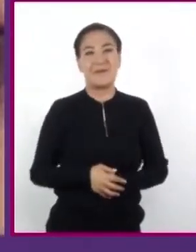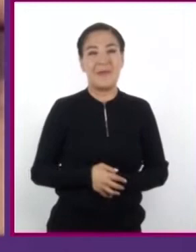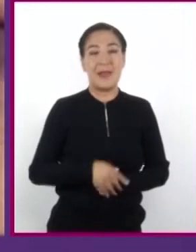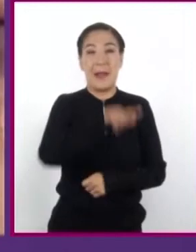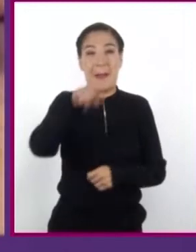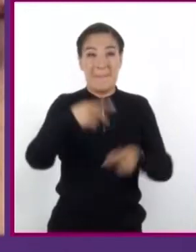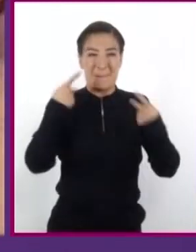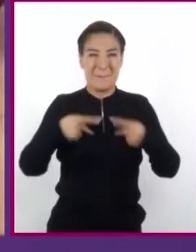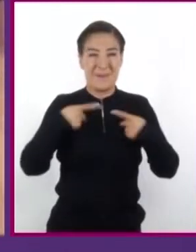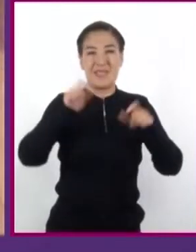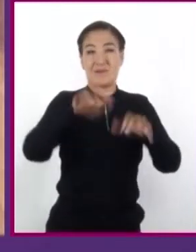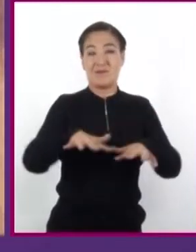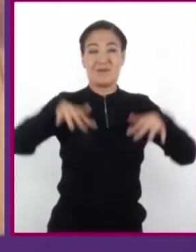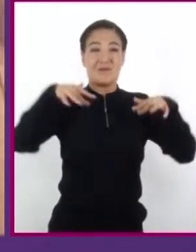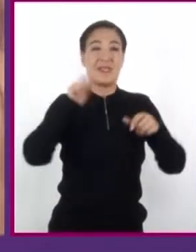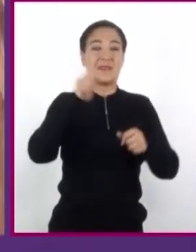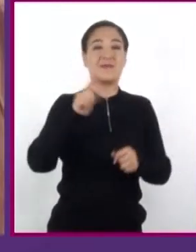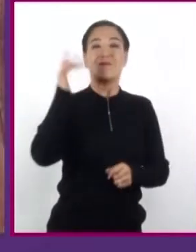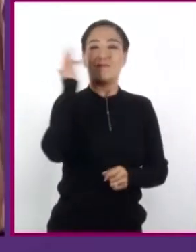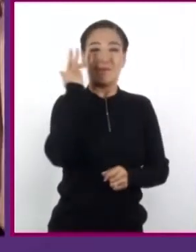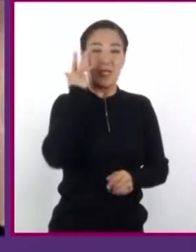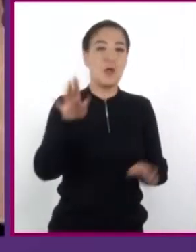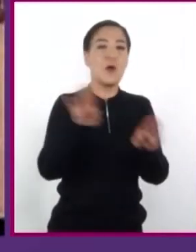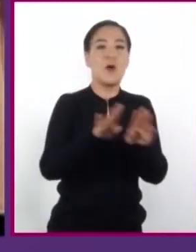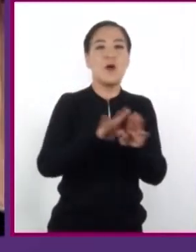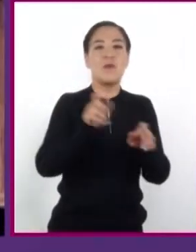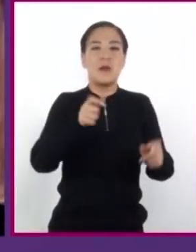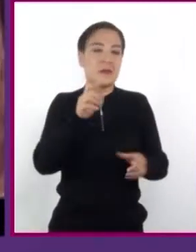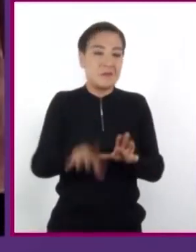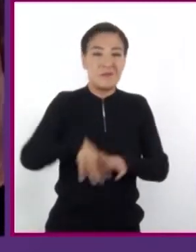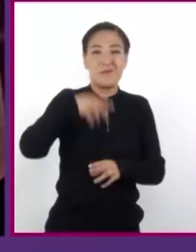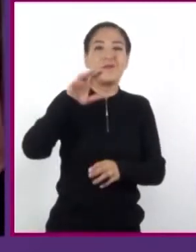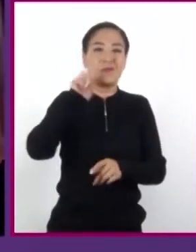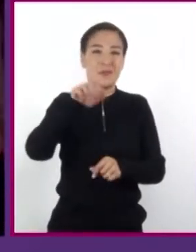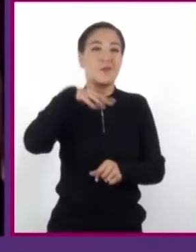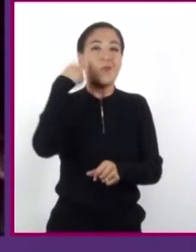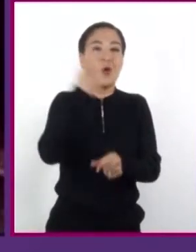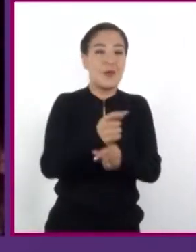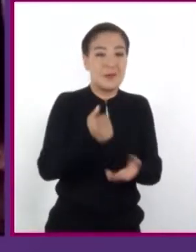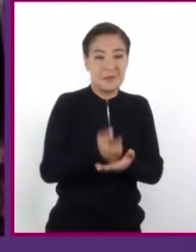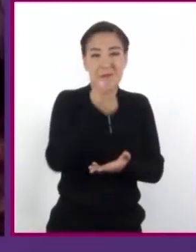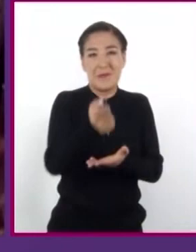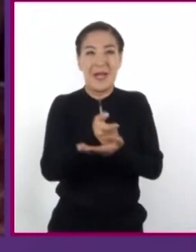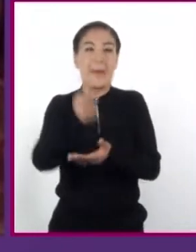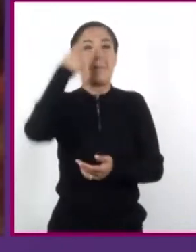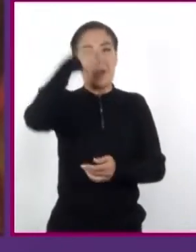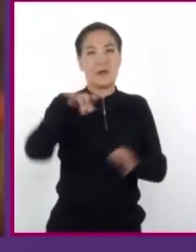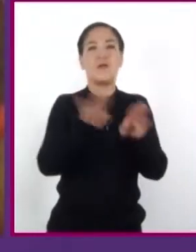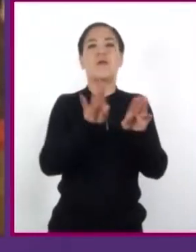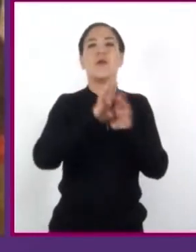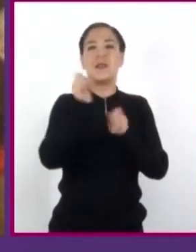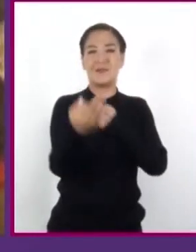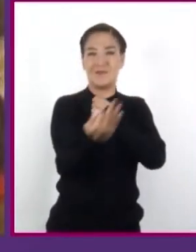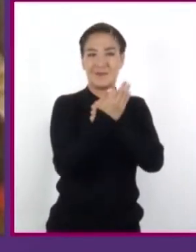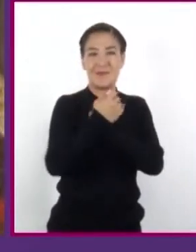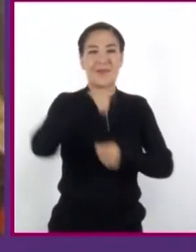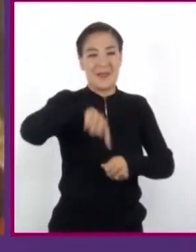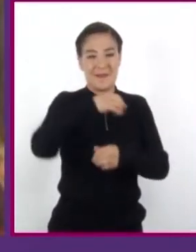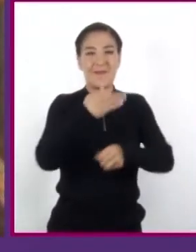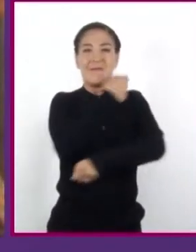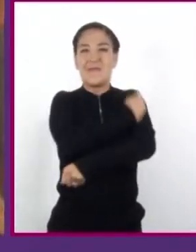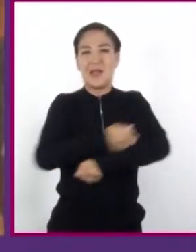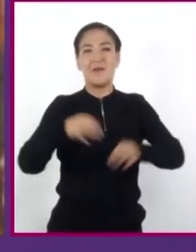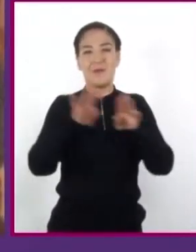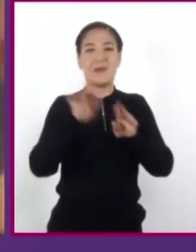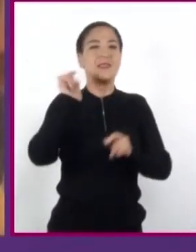personas de la élite acostumbraban a hacer donaciones cuantiosas cuya finalidad era ganar prestigio para las familias y obtener sufragios para la salvación